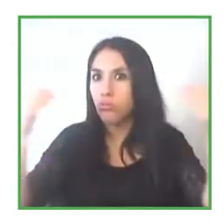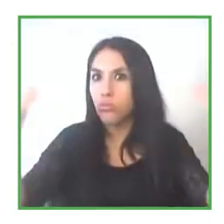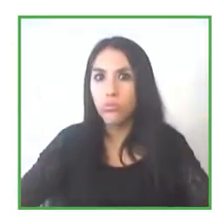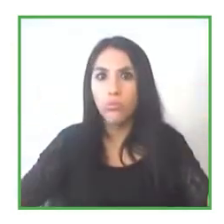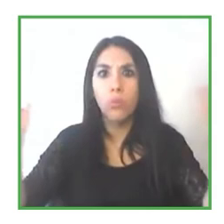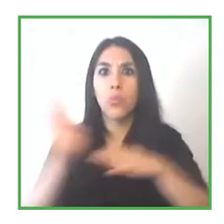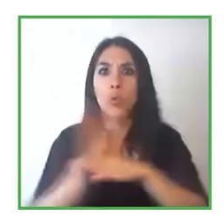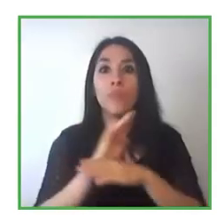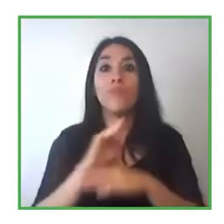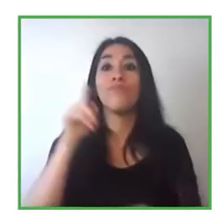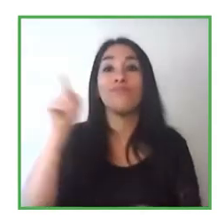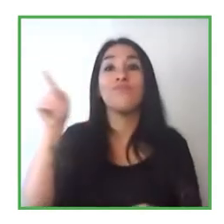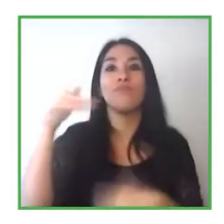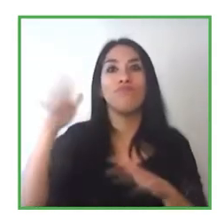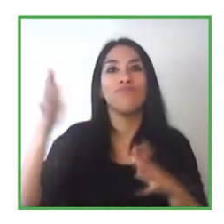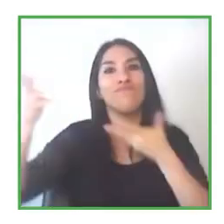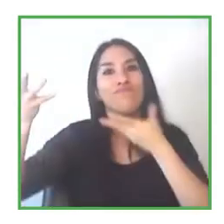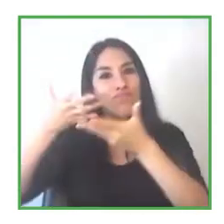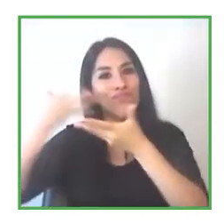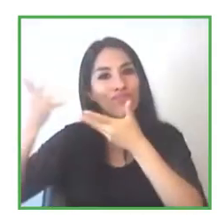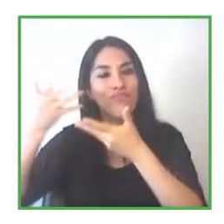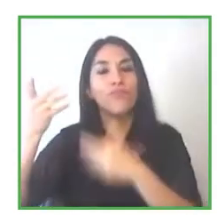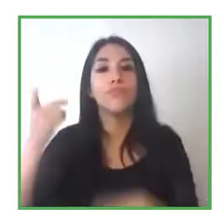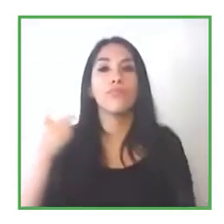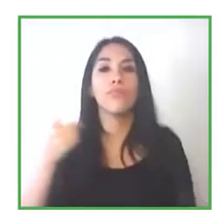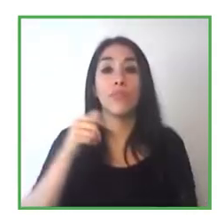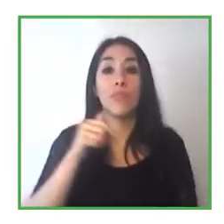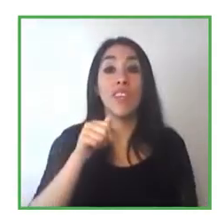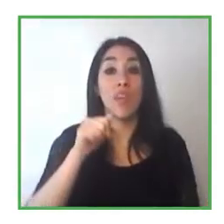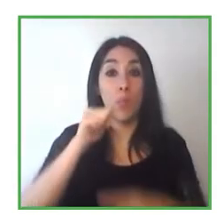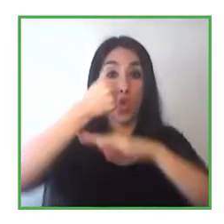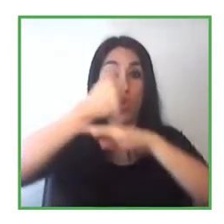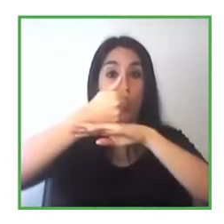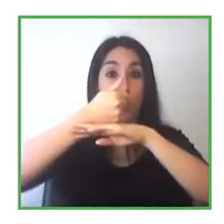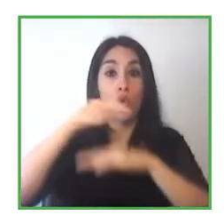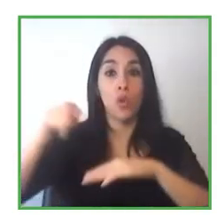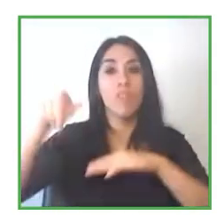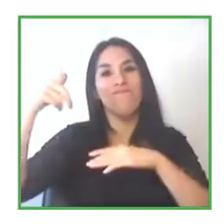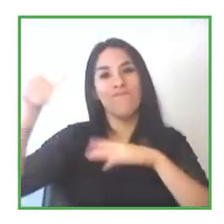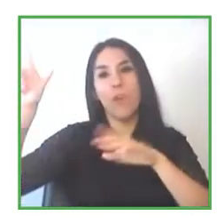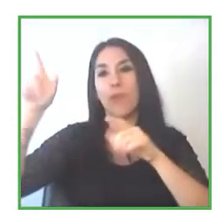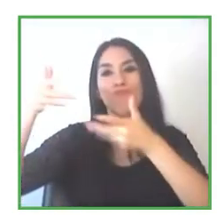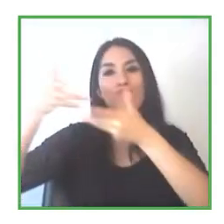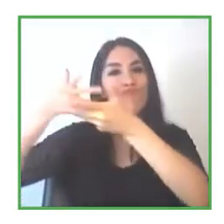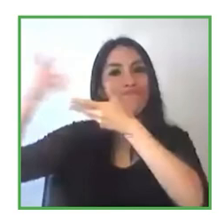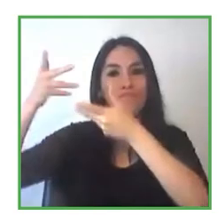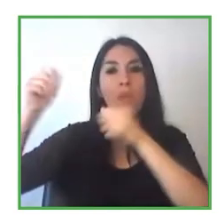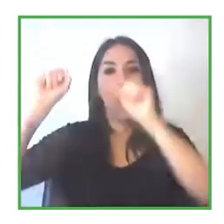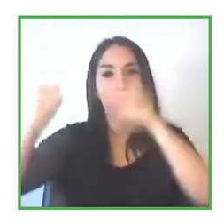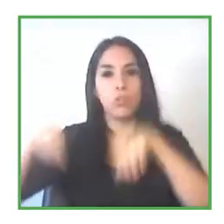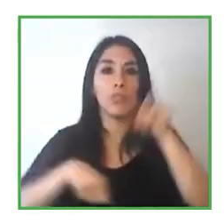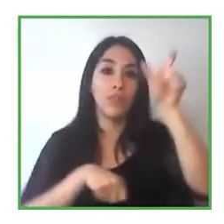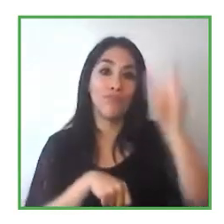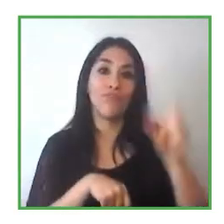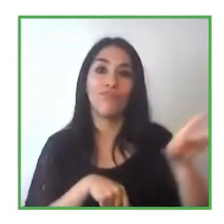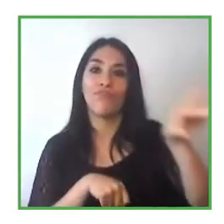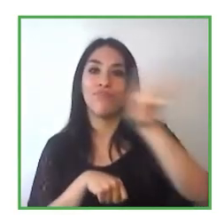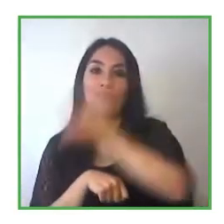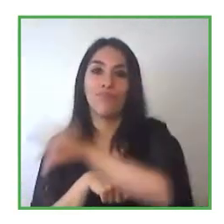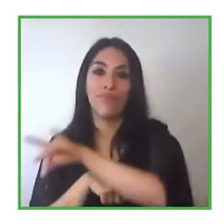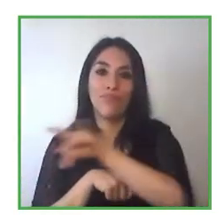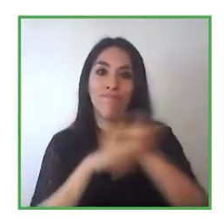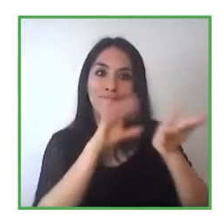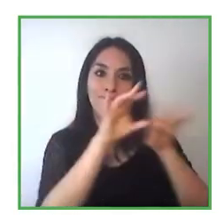la Dirección de Recursos Humanos Corporativa para que luego en los distintos centros de trabajo que pueden tener en las distintas provincias,